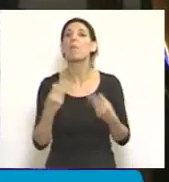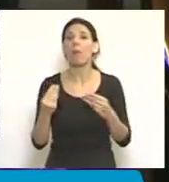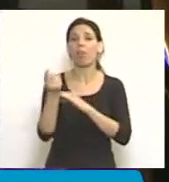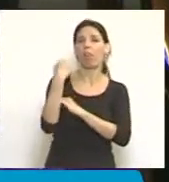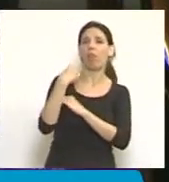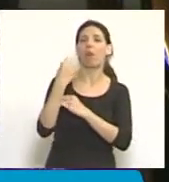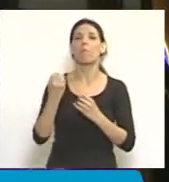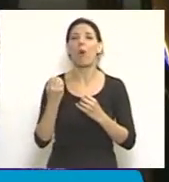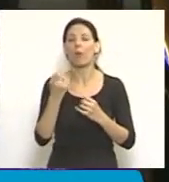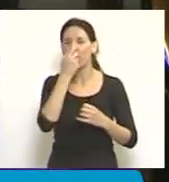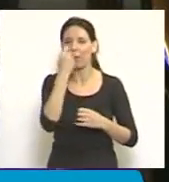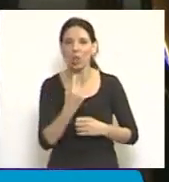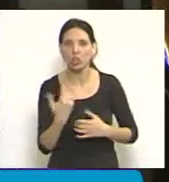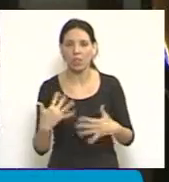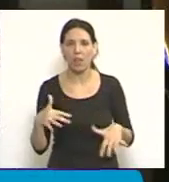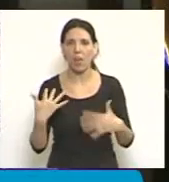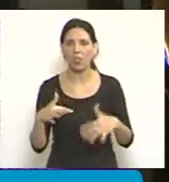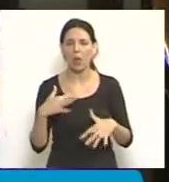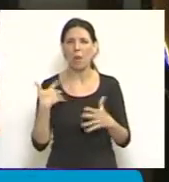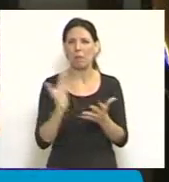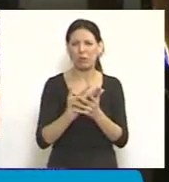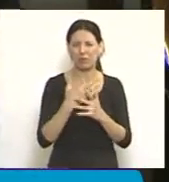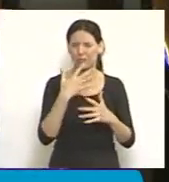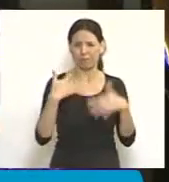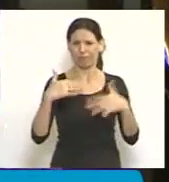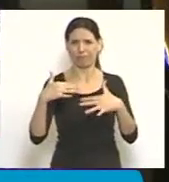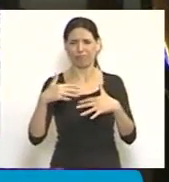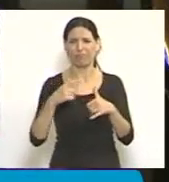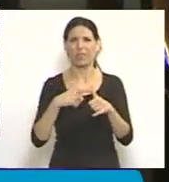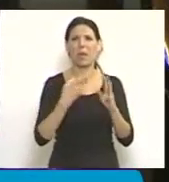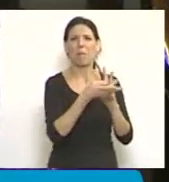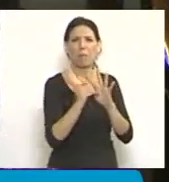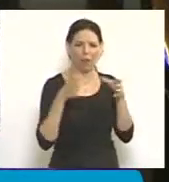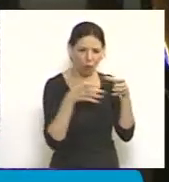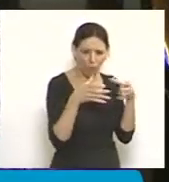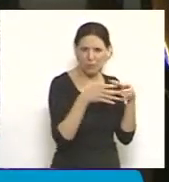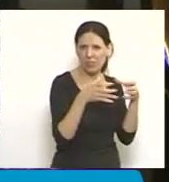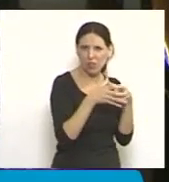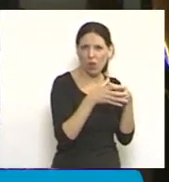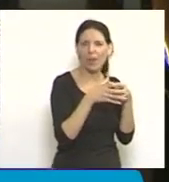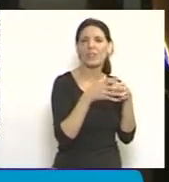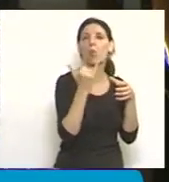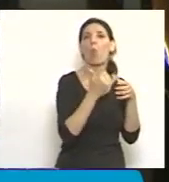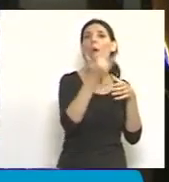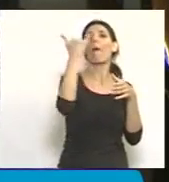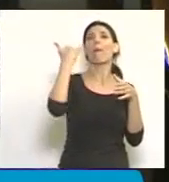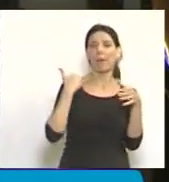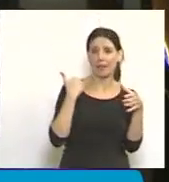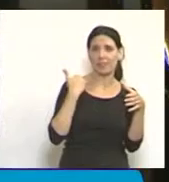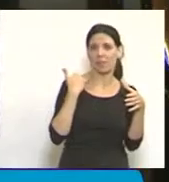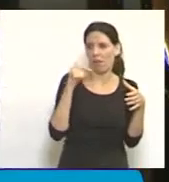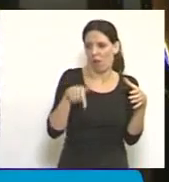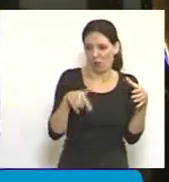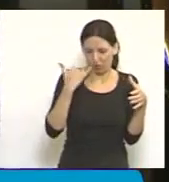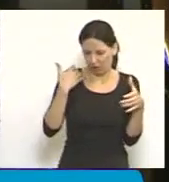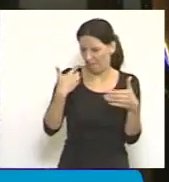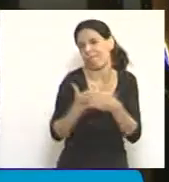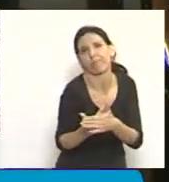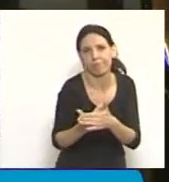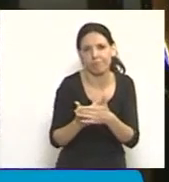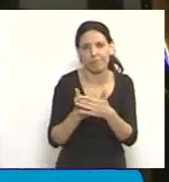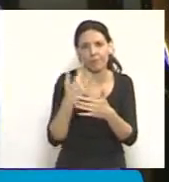de algunos déficits o algunas deficiencias que tiene el proyecto, pero que lamentablemente no han sido